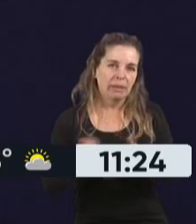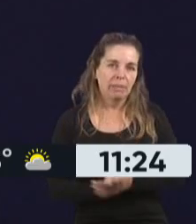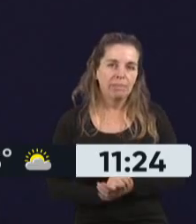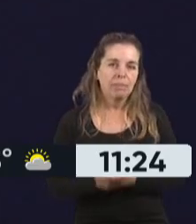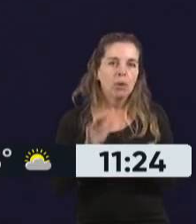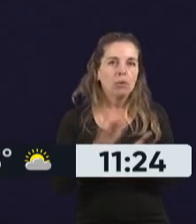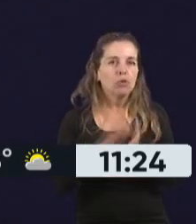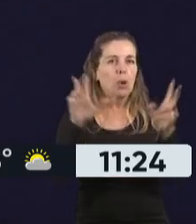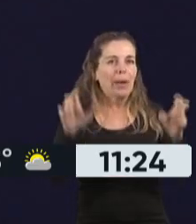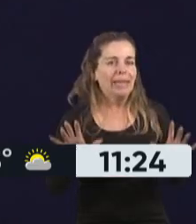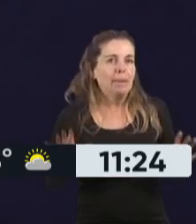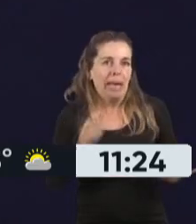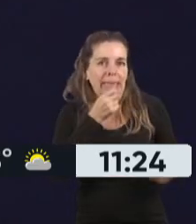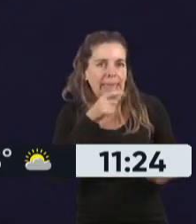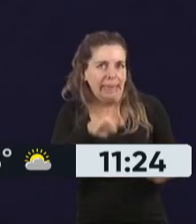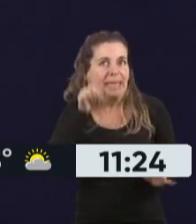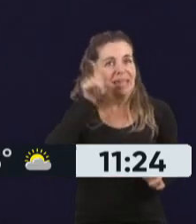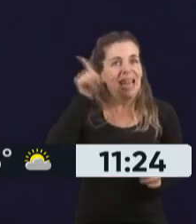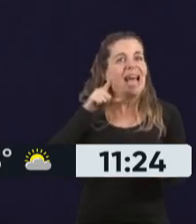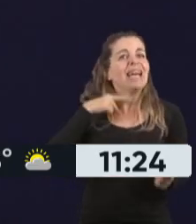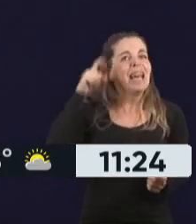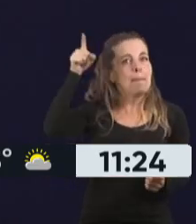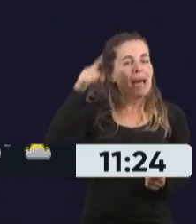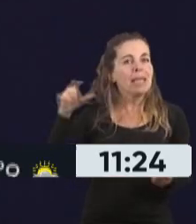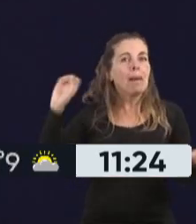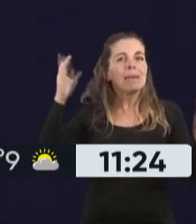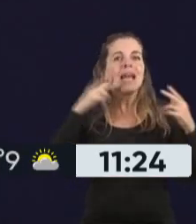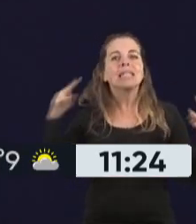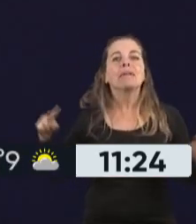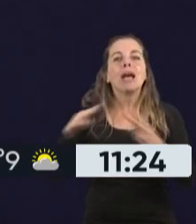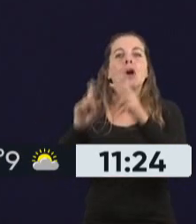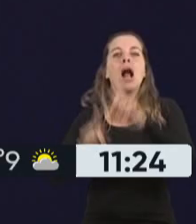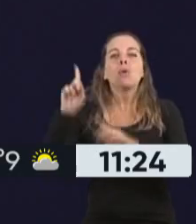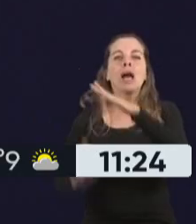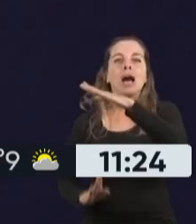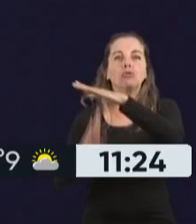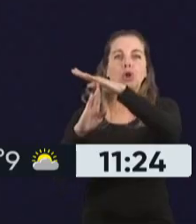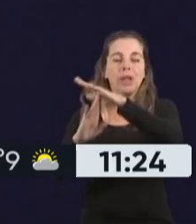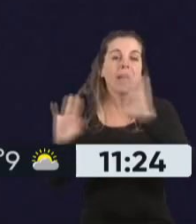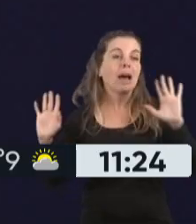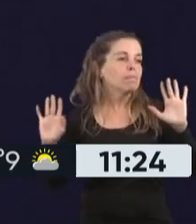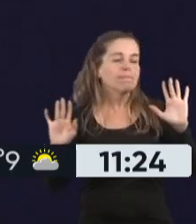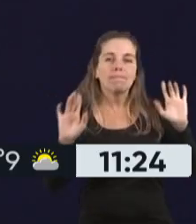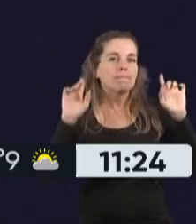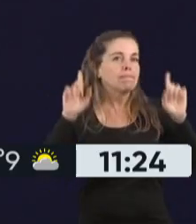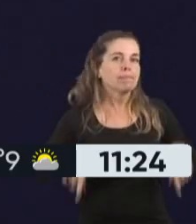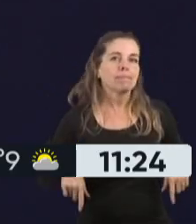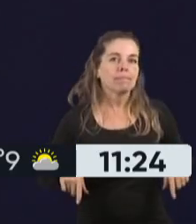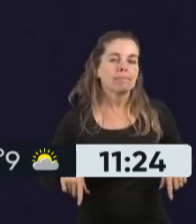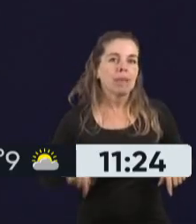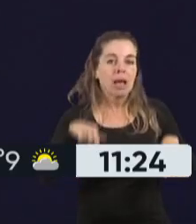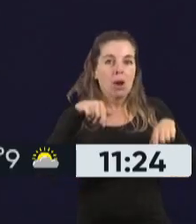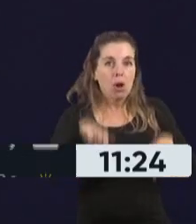Con respecto a si se va a ver con autoridades de España, en principio no, te repito, es información a